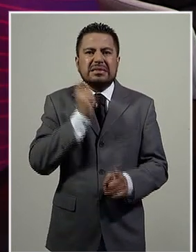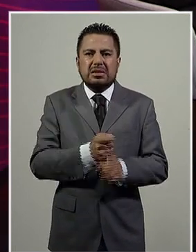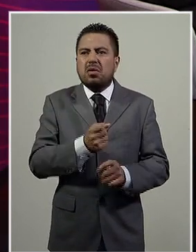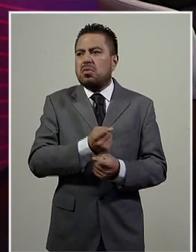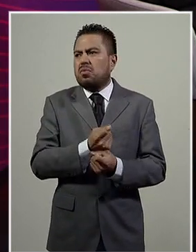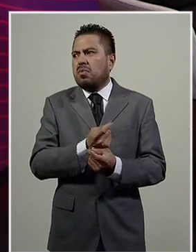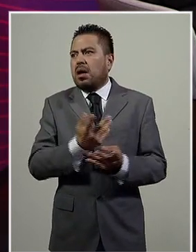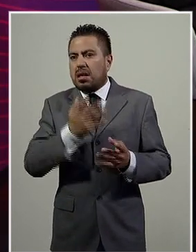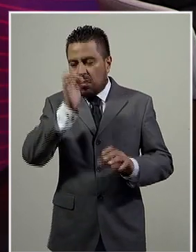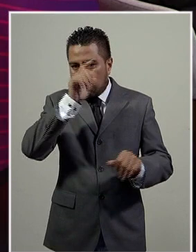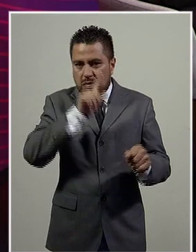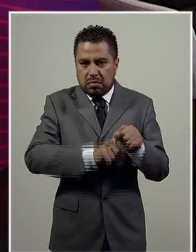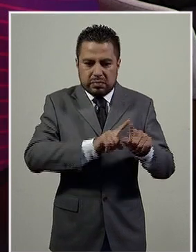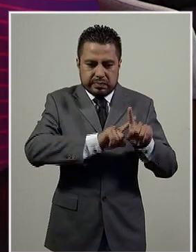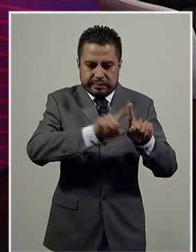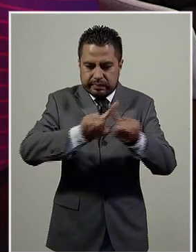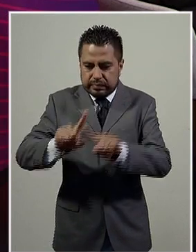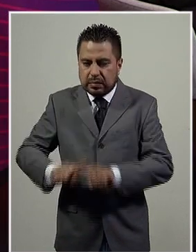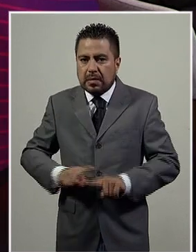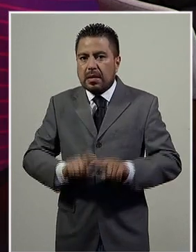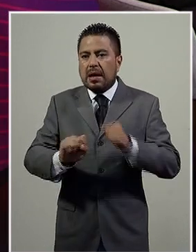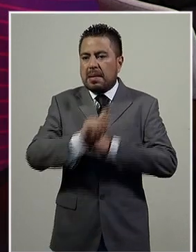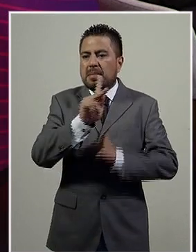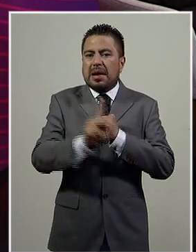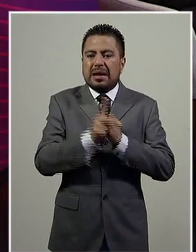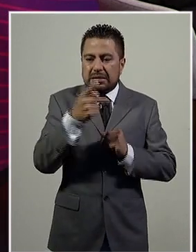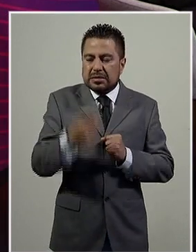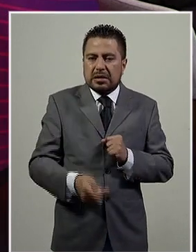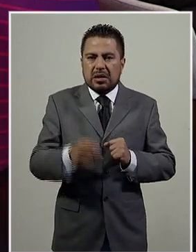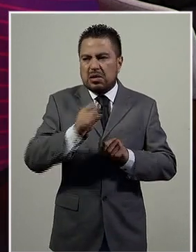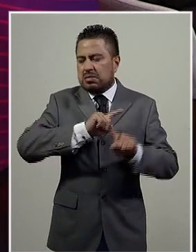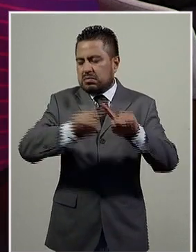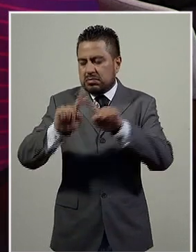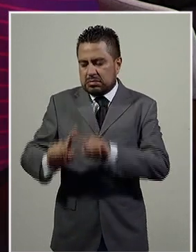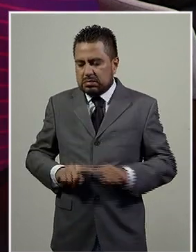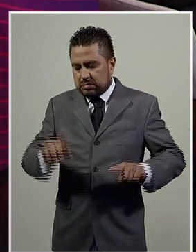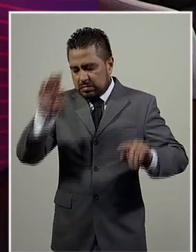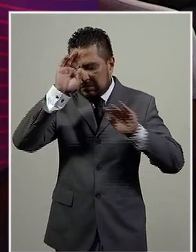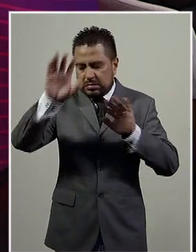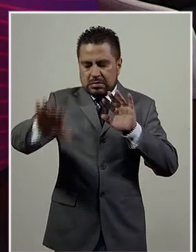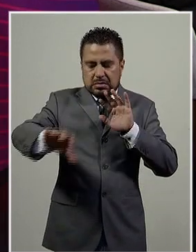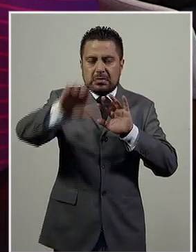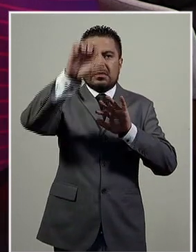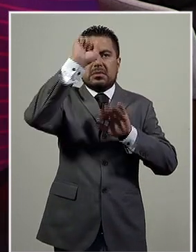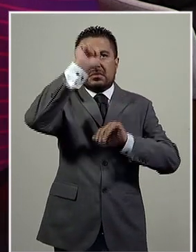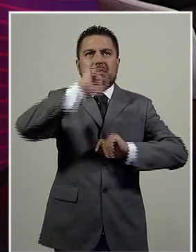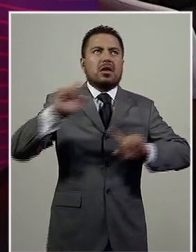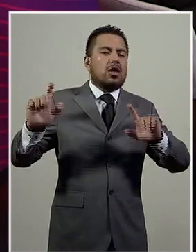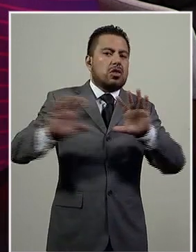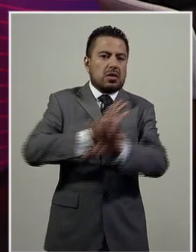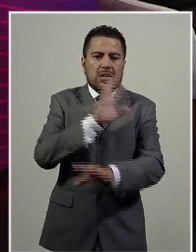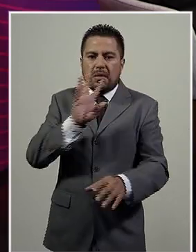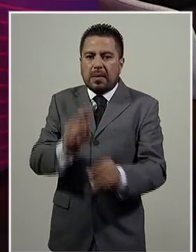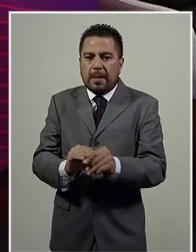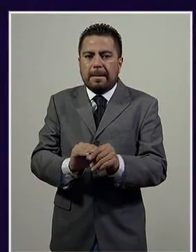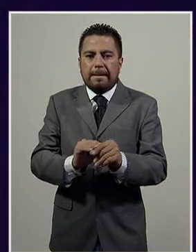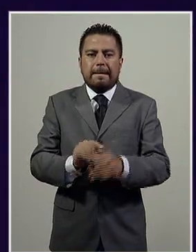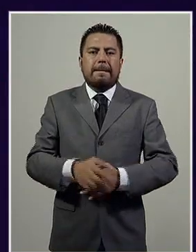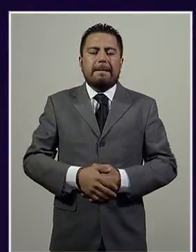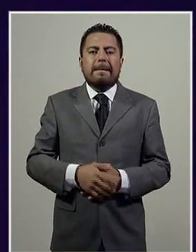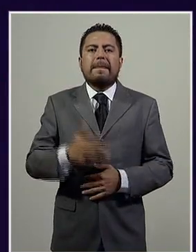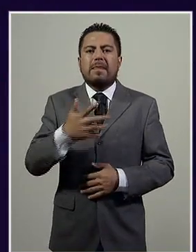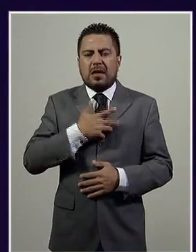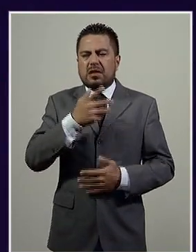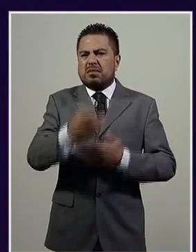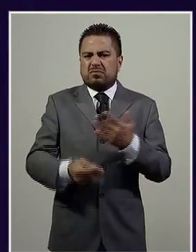cuánta diversidad cultural hay en este país, cuánta diversidad de pensamiento, de cosmovisión, de todo. Entonces, tener